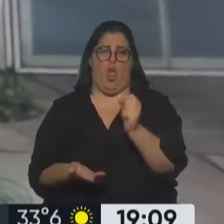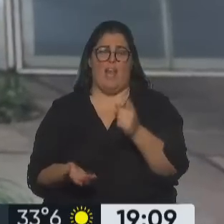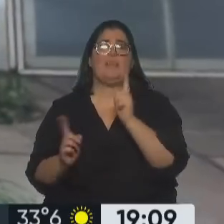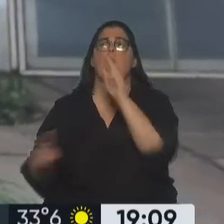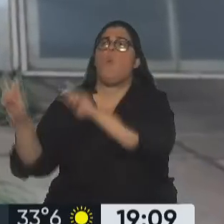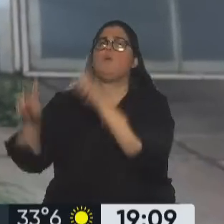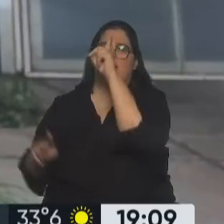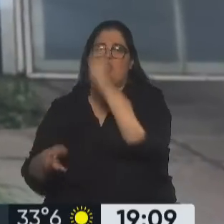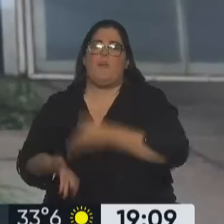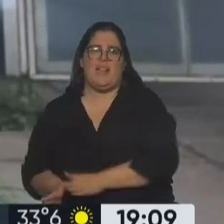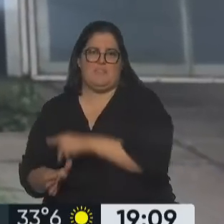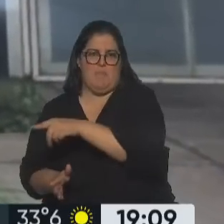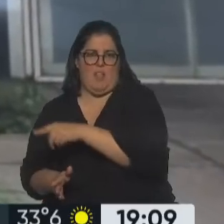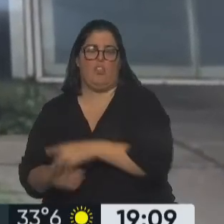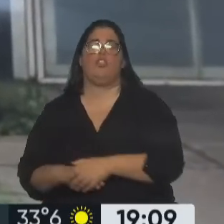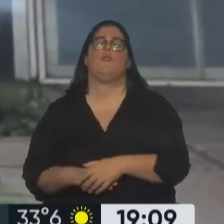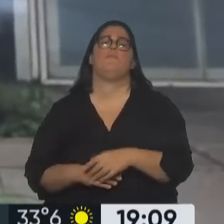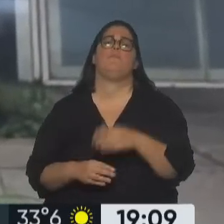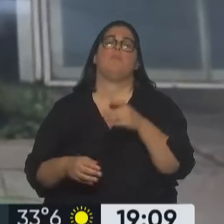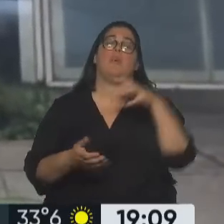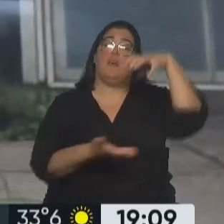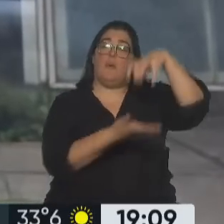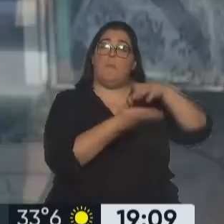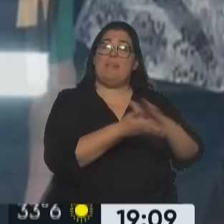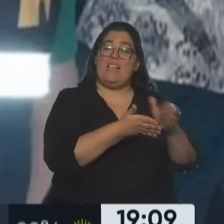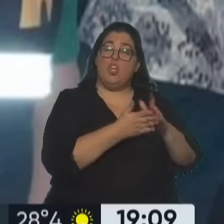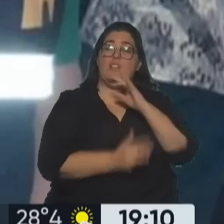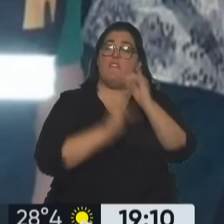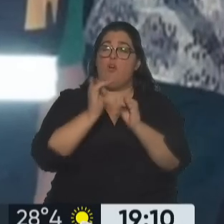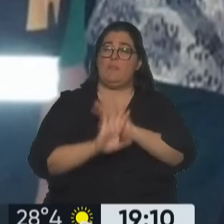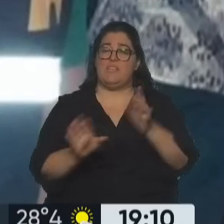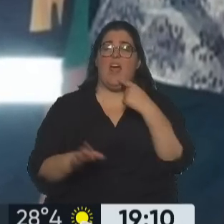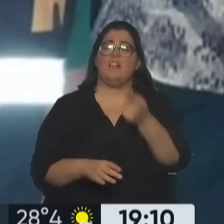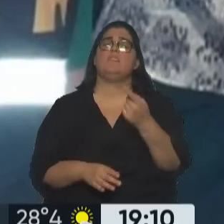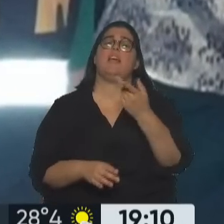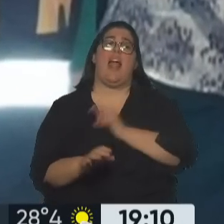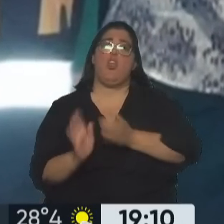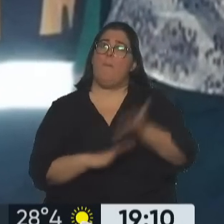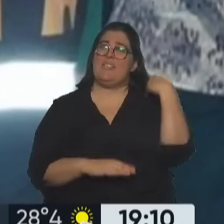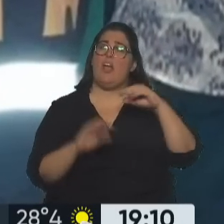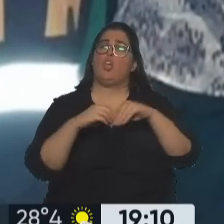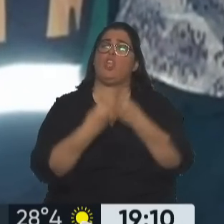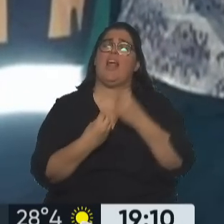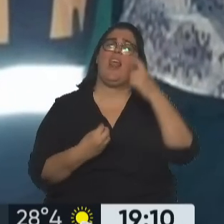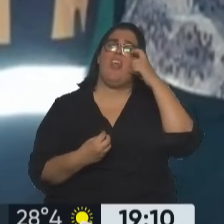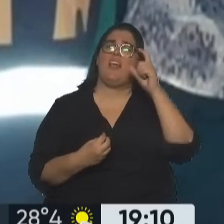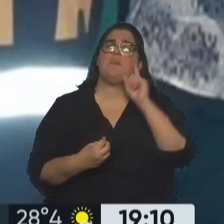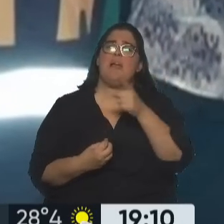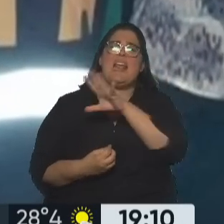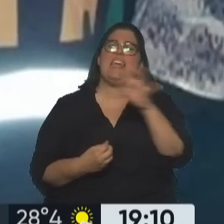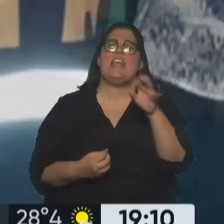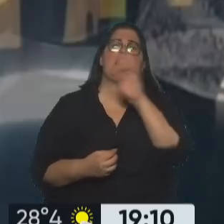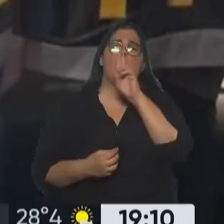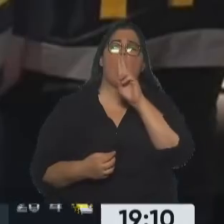parir migraciones informó que en el año 2022 el año pasado llegaron a la Argentina 10.500 embarazadas